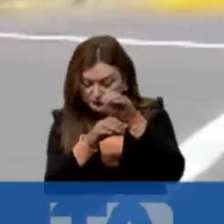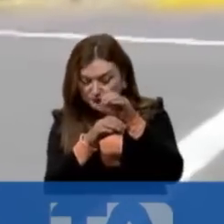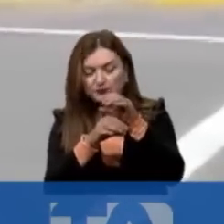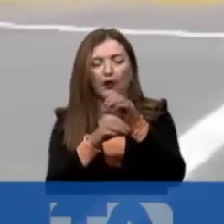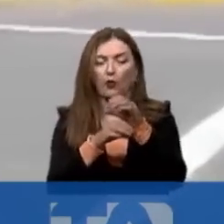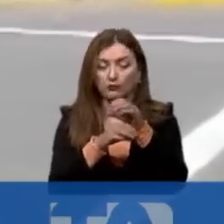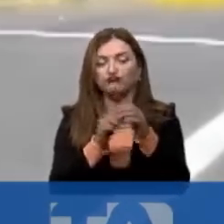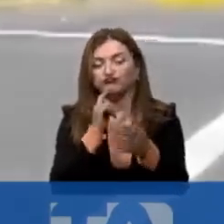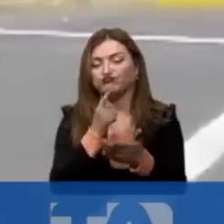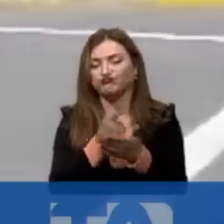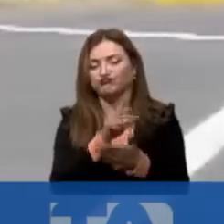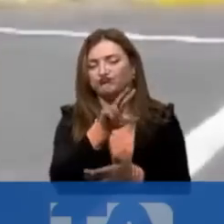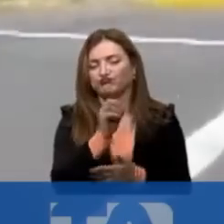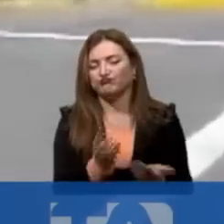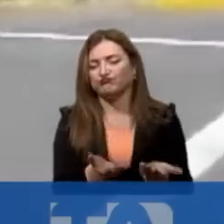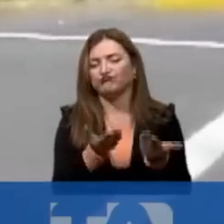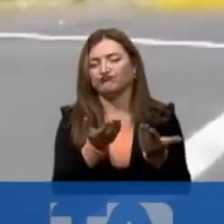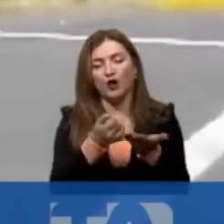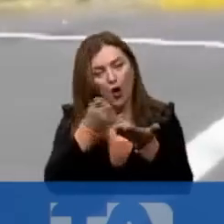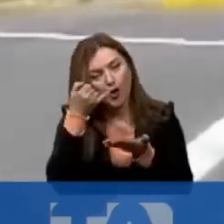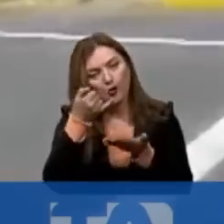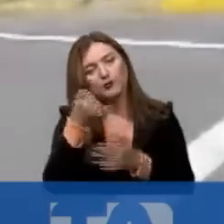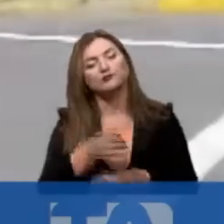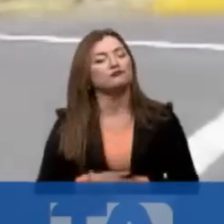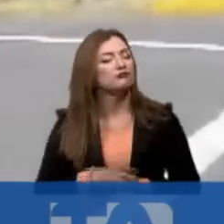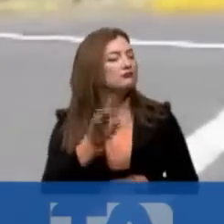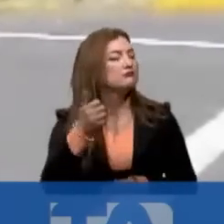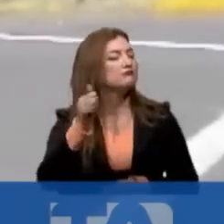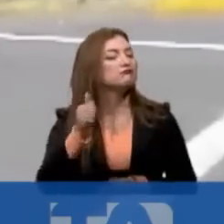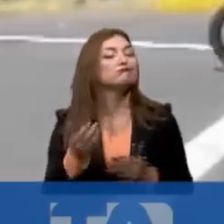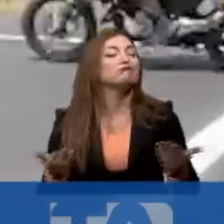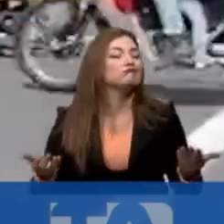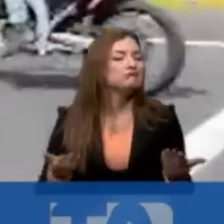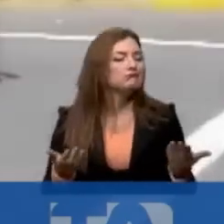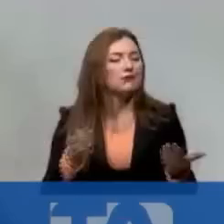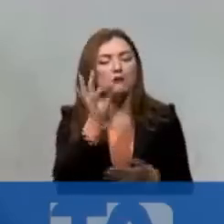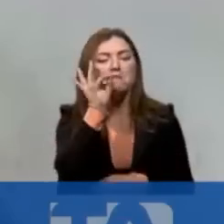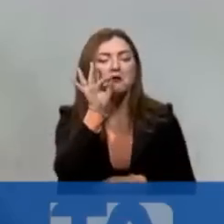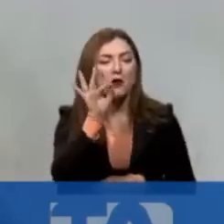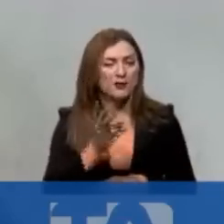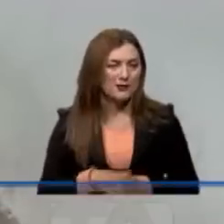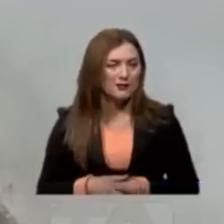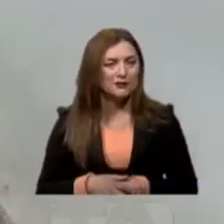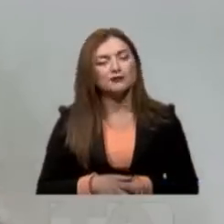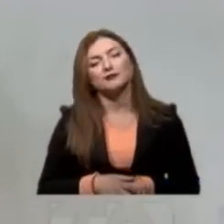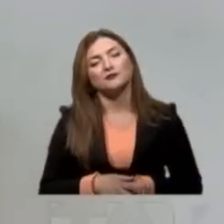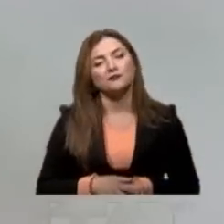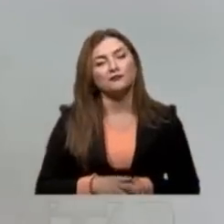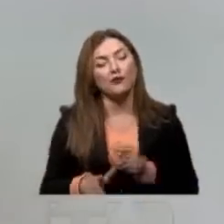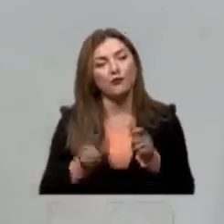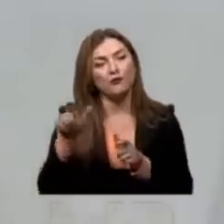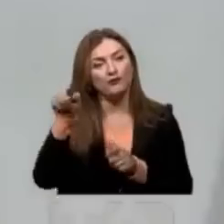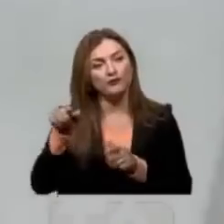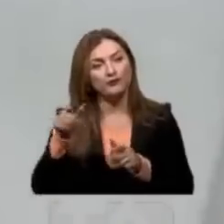verifica que son 30 gramos de base de cocaína y 110 gramos de marihuana. Ahora estos 5 sujetos